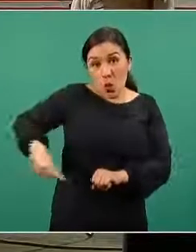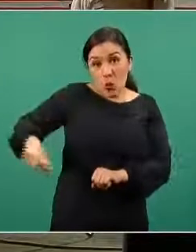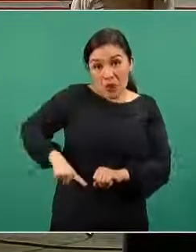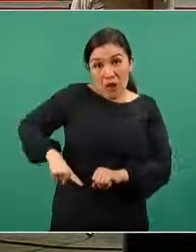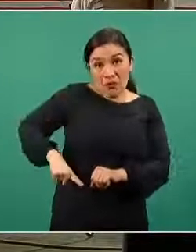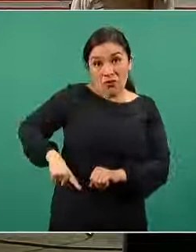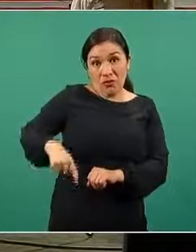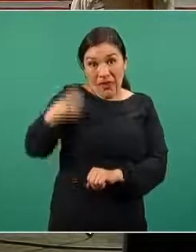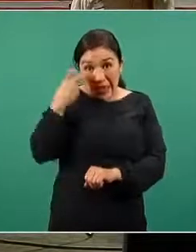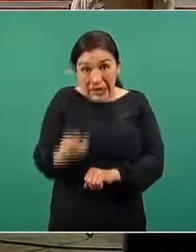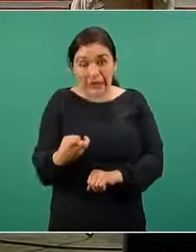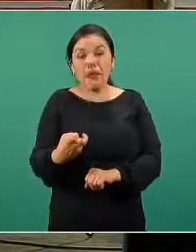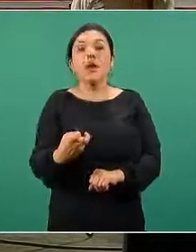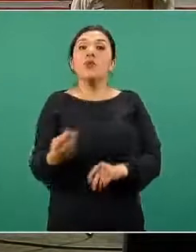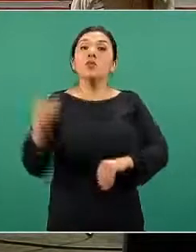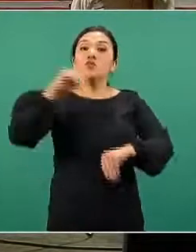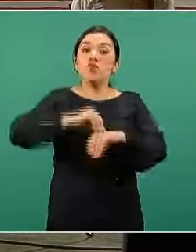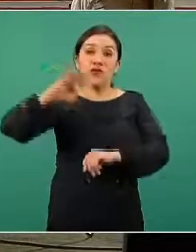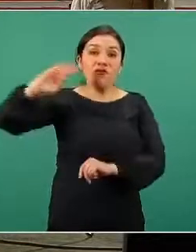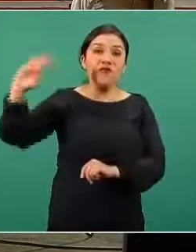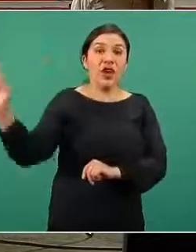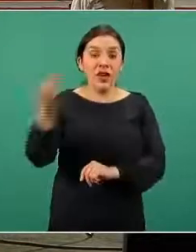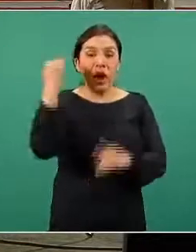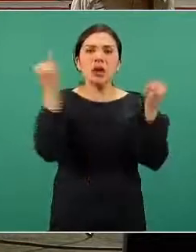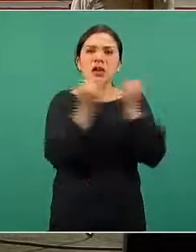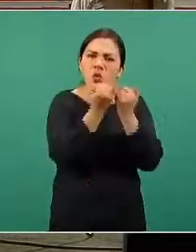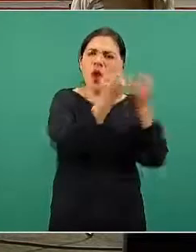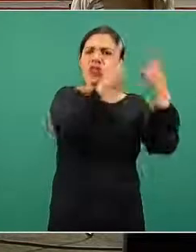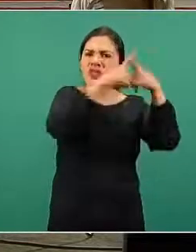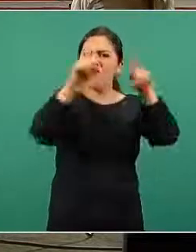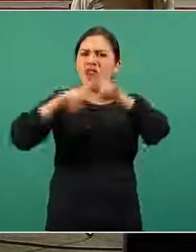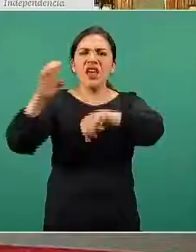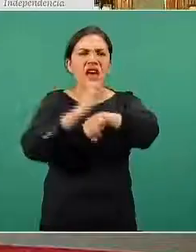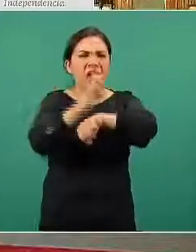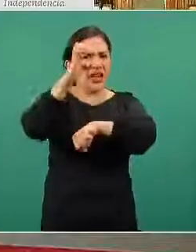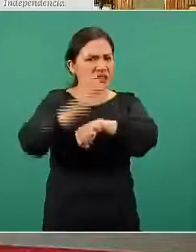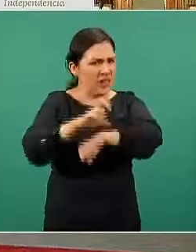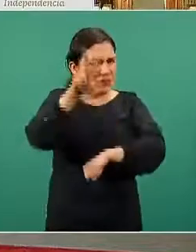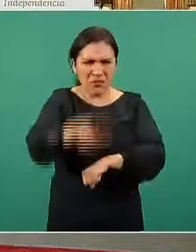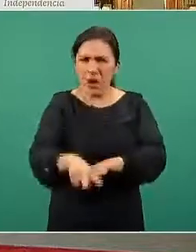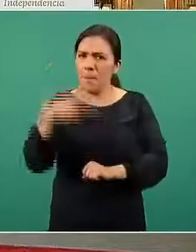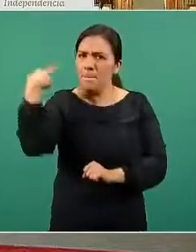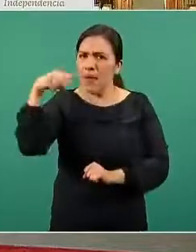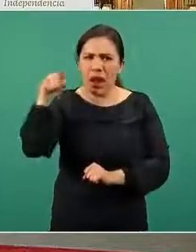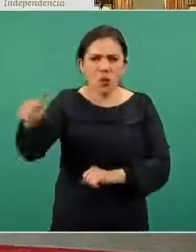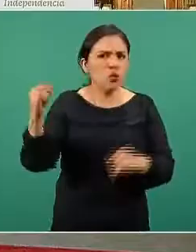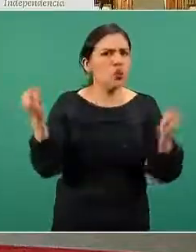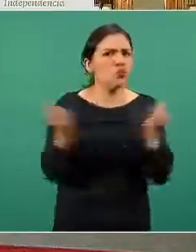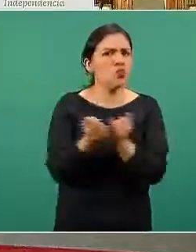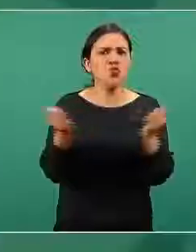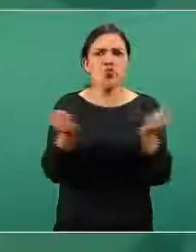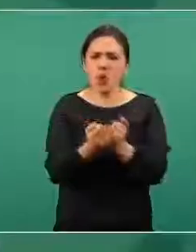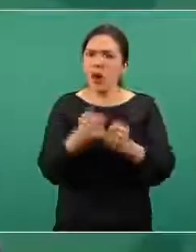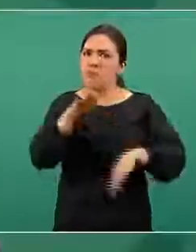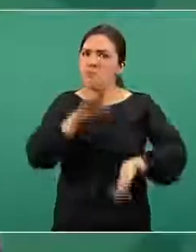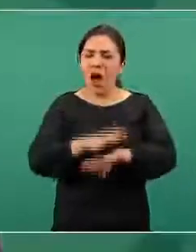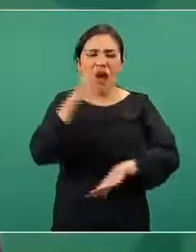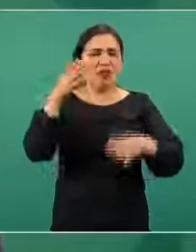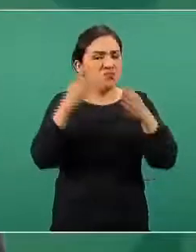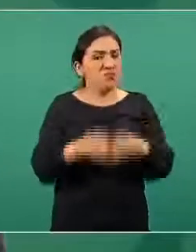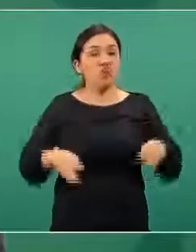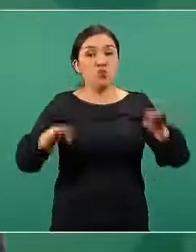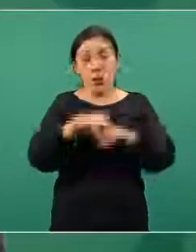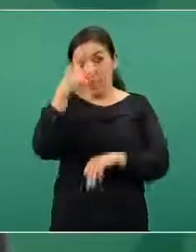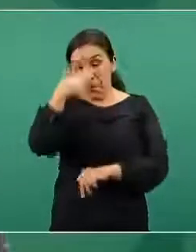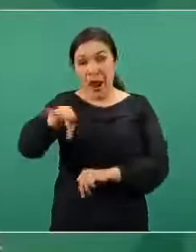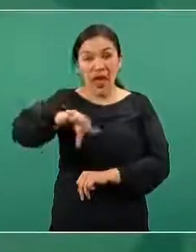el nivel federal y también en varias entidades federativas, definitivamente Veracruz es una de las más relevantes en